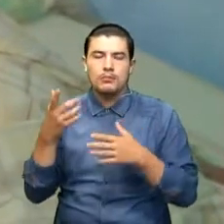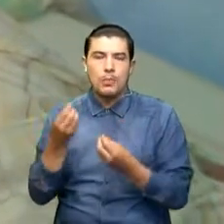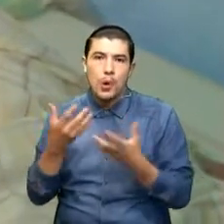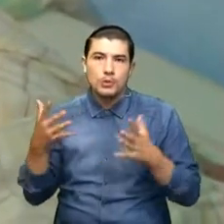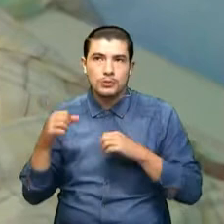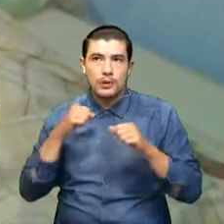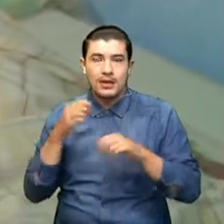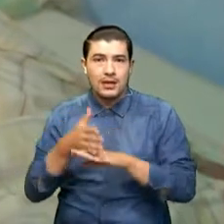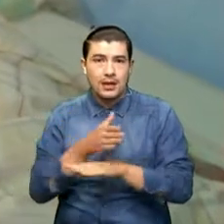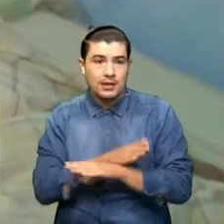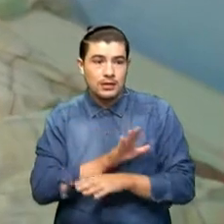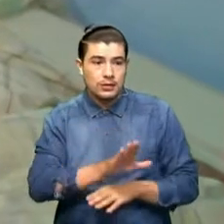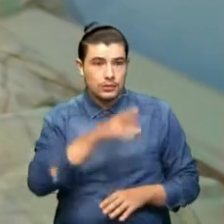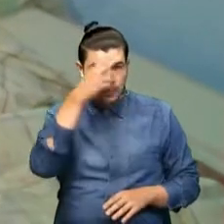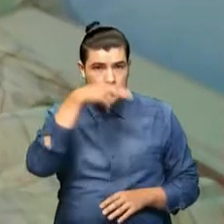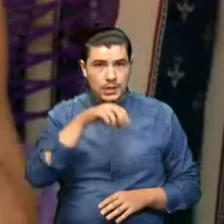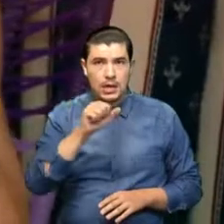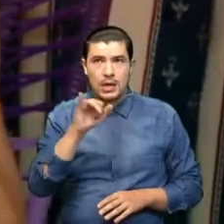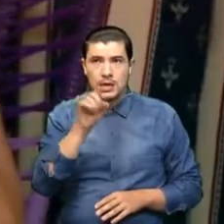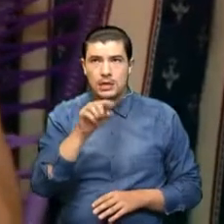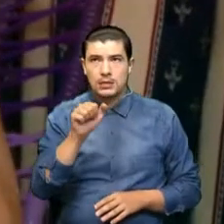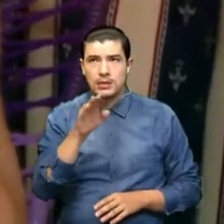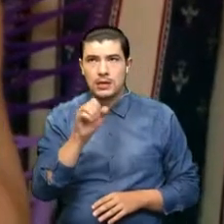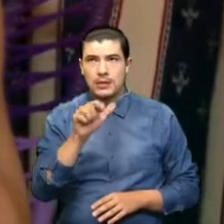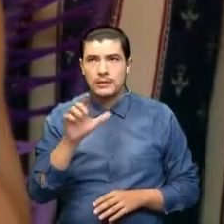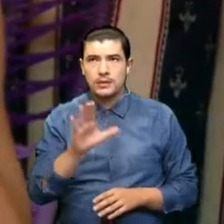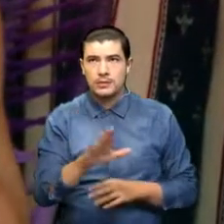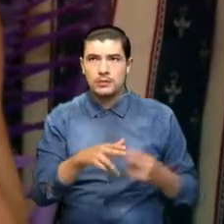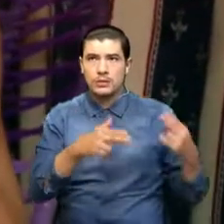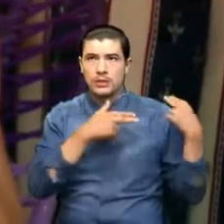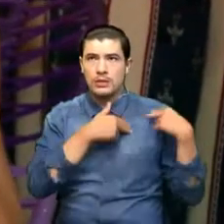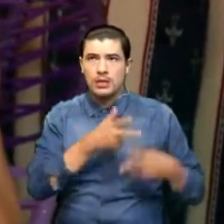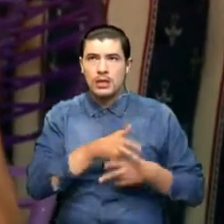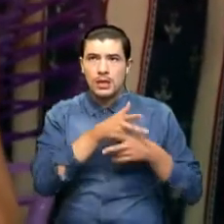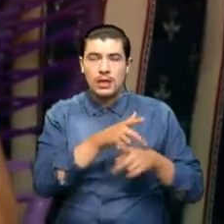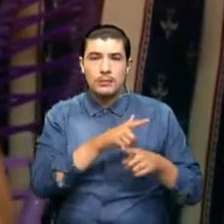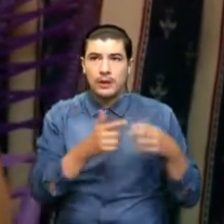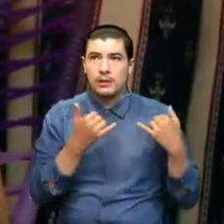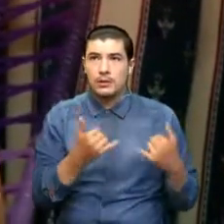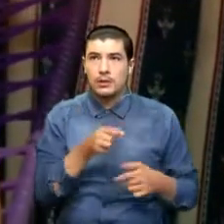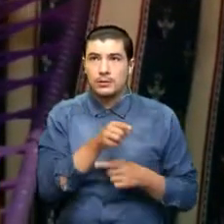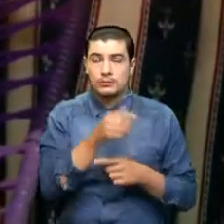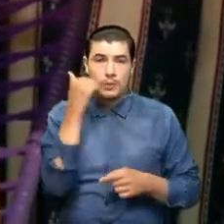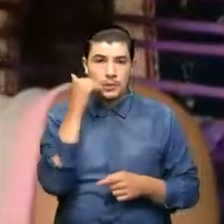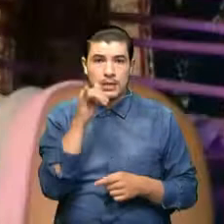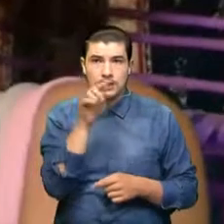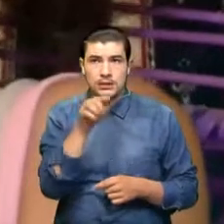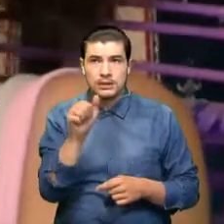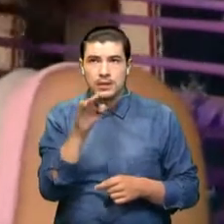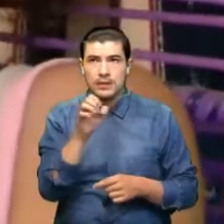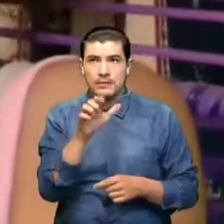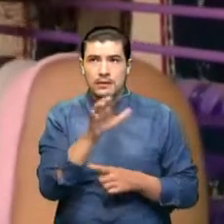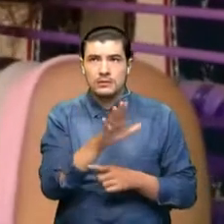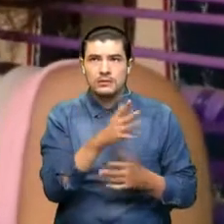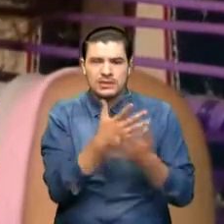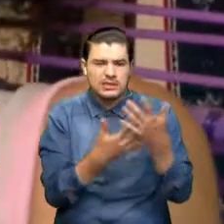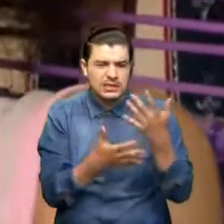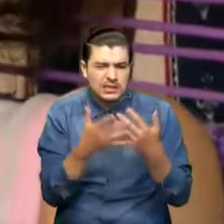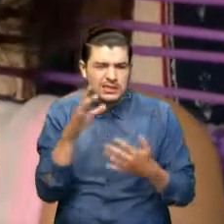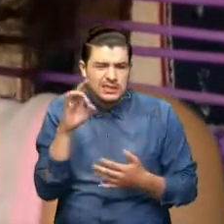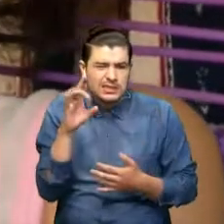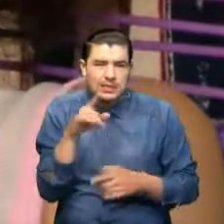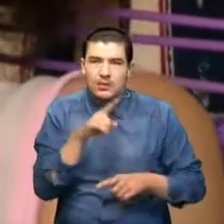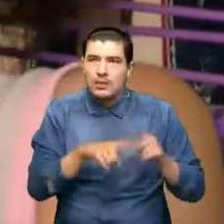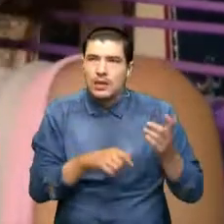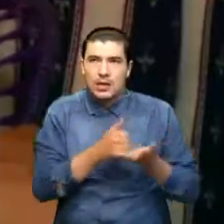de olinda su hija isabel era la encargada de cuidarla sin embargo en la actualidad isabel sufre de una artritis que le impide prestarle